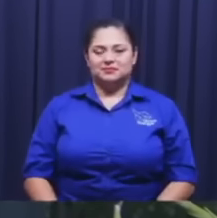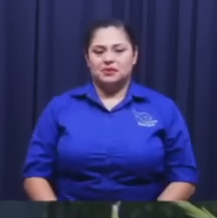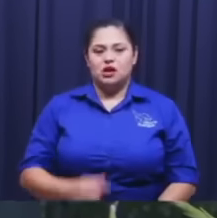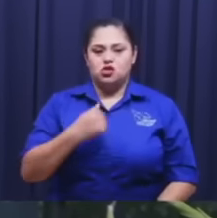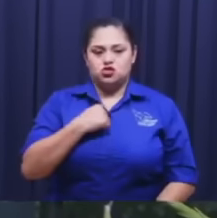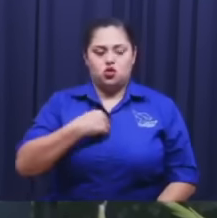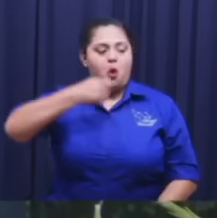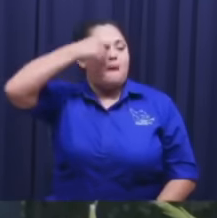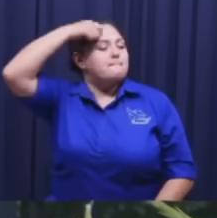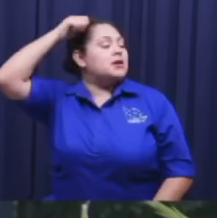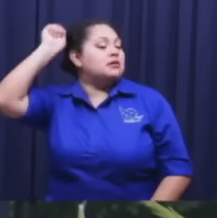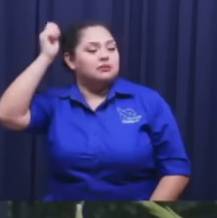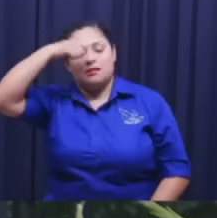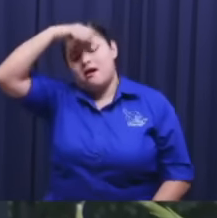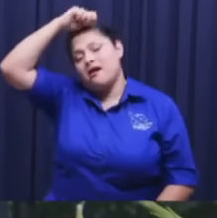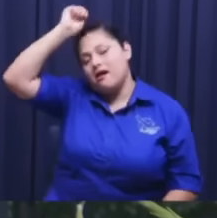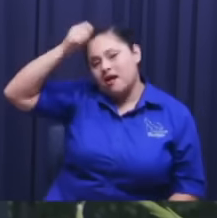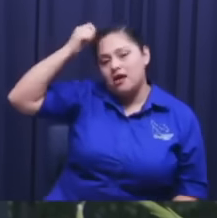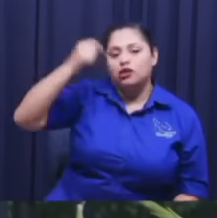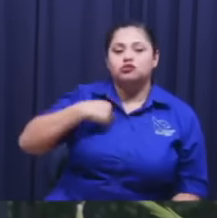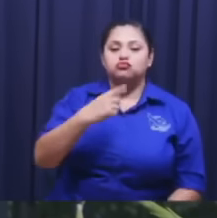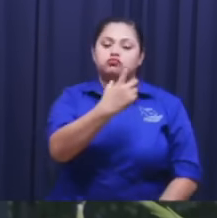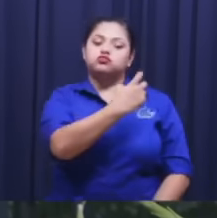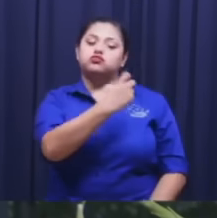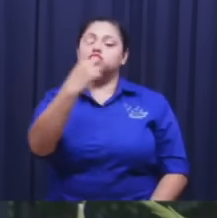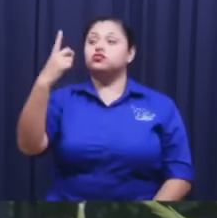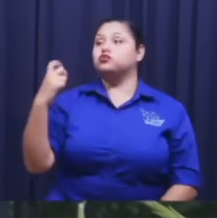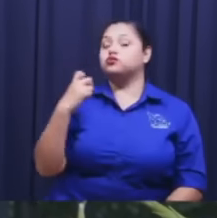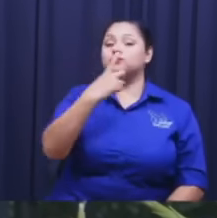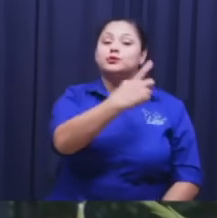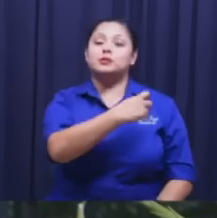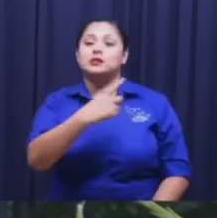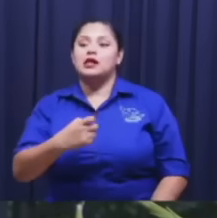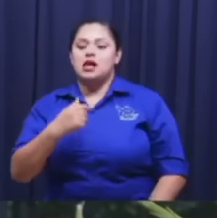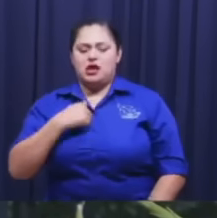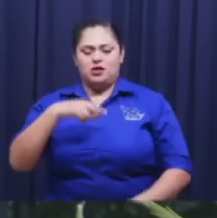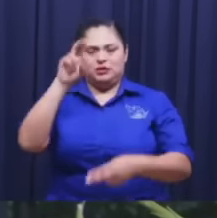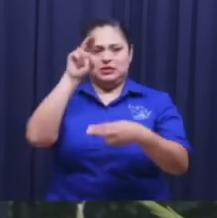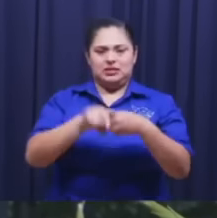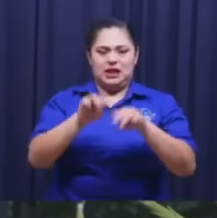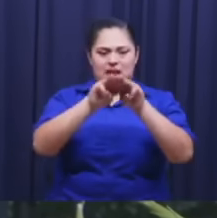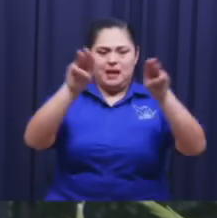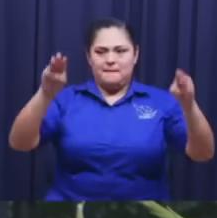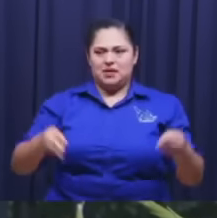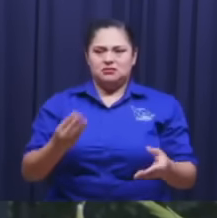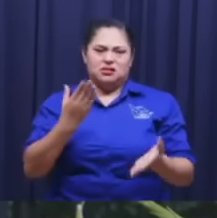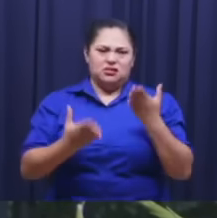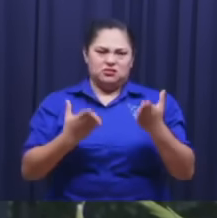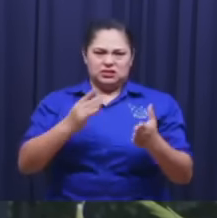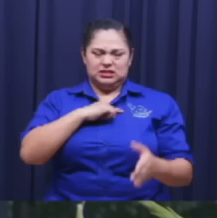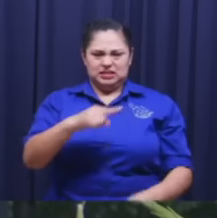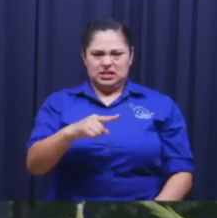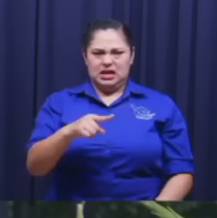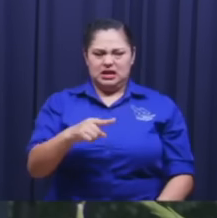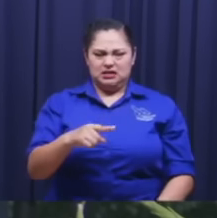Me voy a peinar, me voy a echar perfume y me voy a sentar a la mesa y aunque sea la